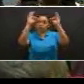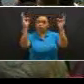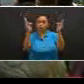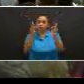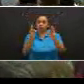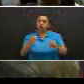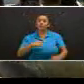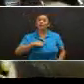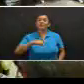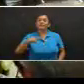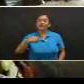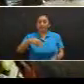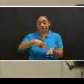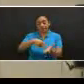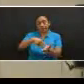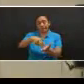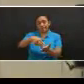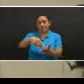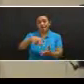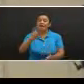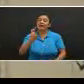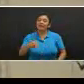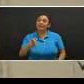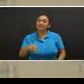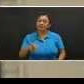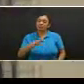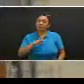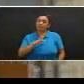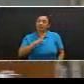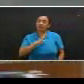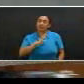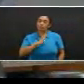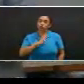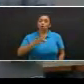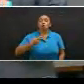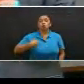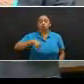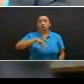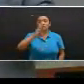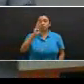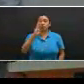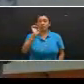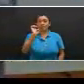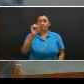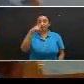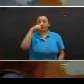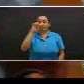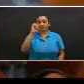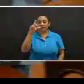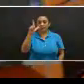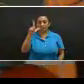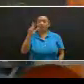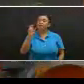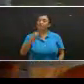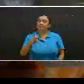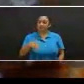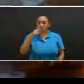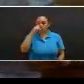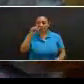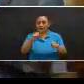ser. Es necesario que nosotros tengamos nuestro Betel, pero es necesario que